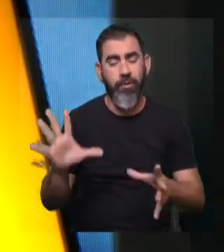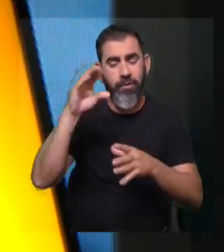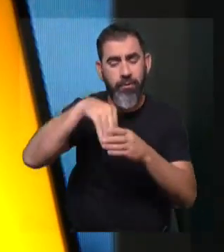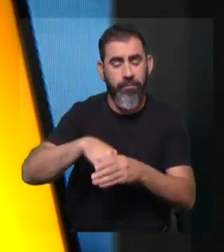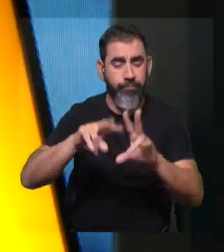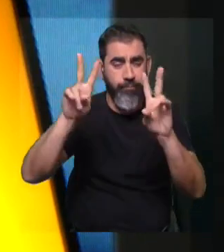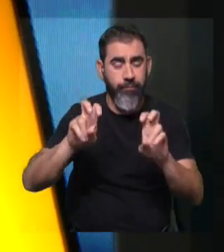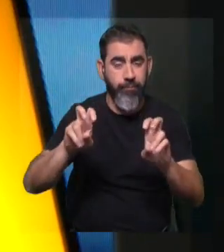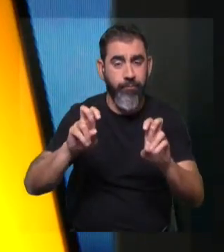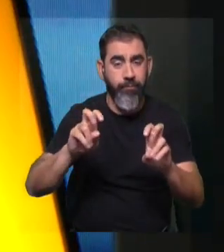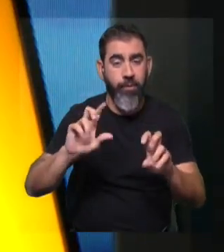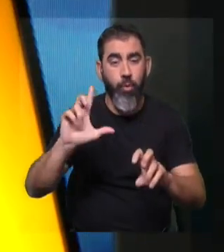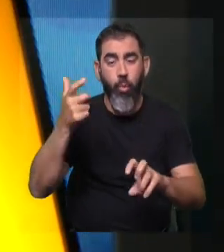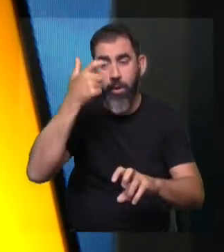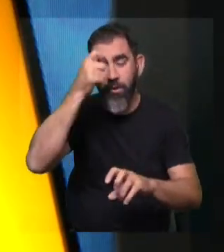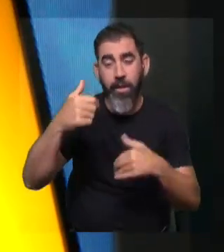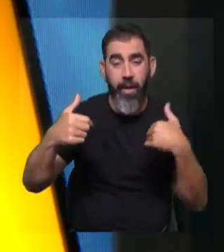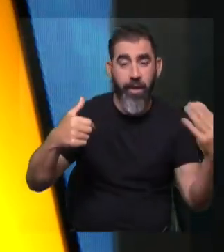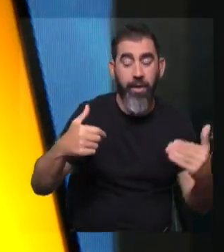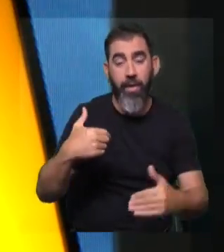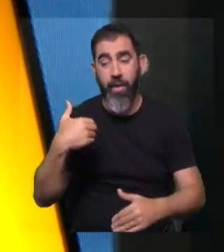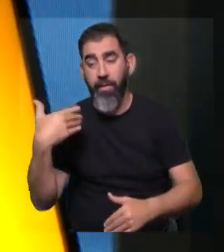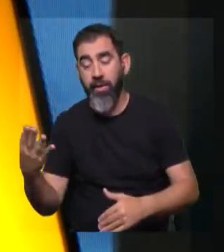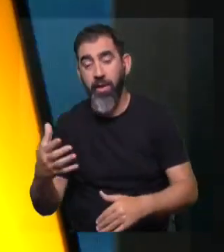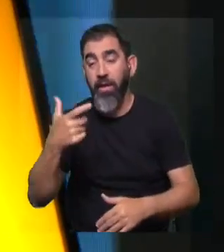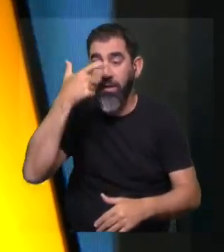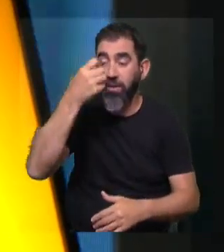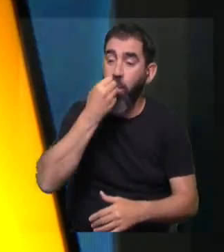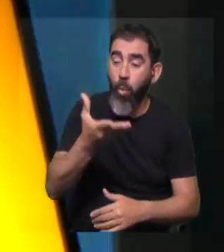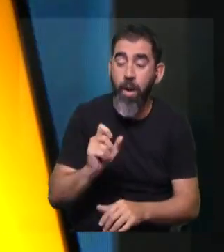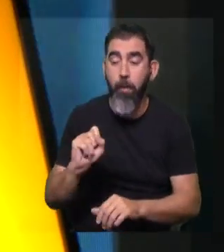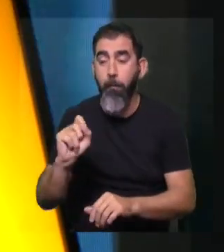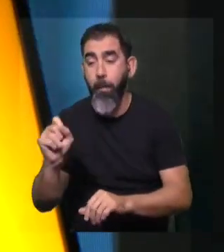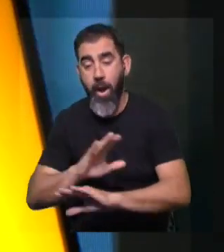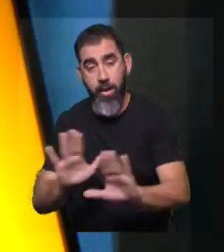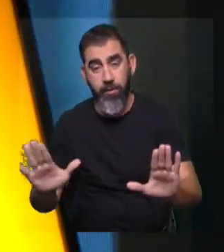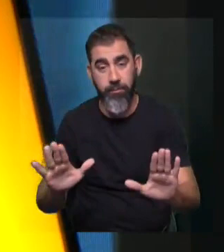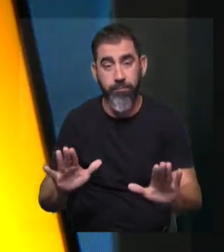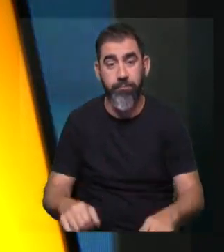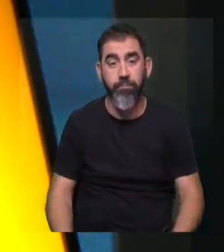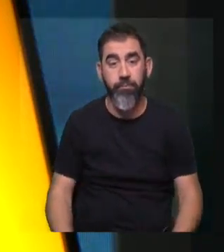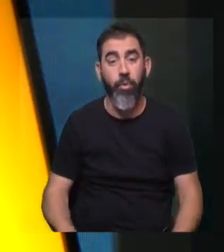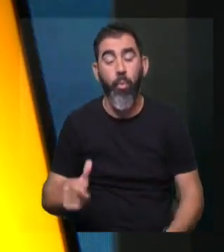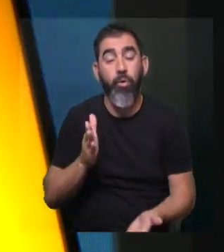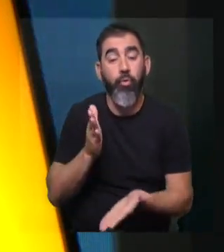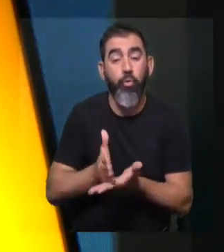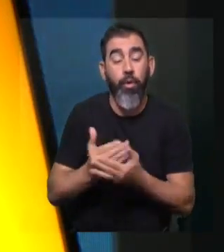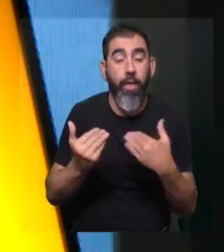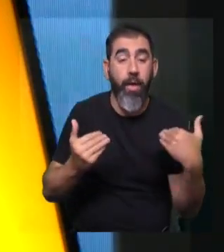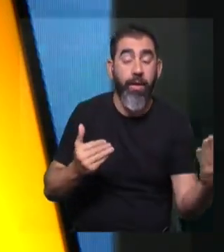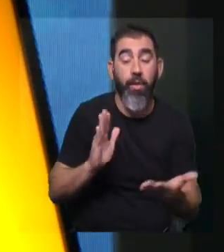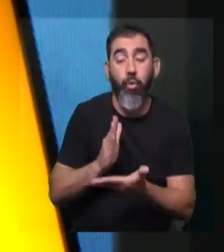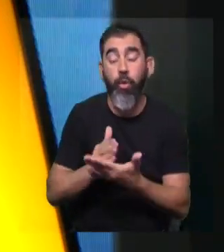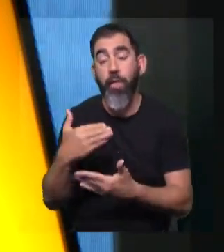sea, no hay ciencia de izquierda ni ciencia de derecha, hay ciencia buena y ciencia mala. Y no hay solidaridad de izquierda y